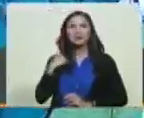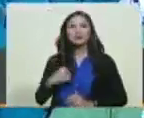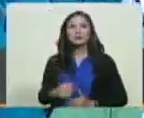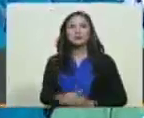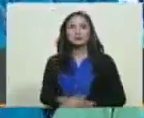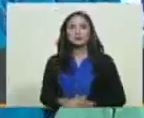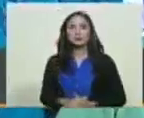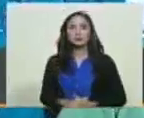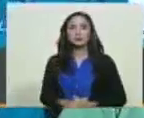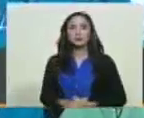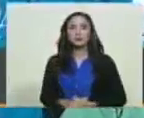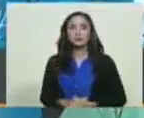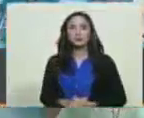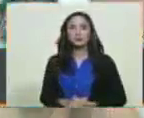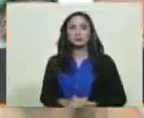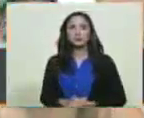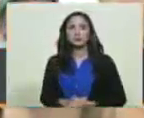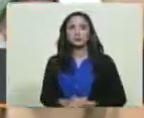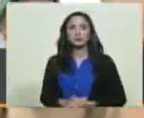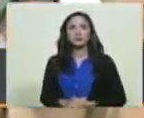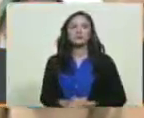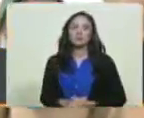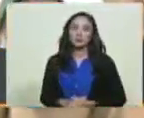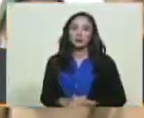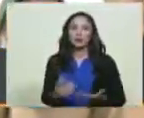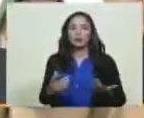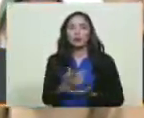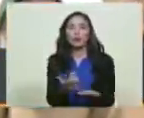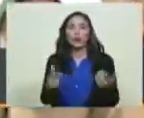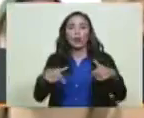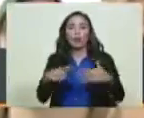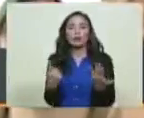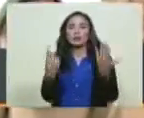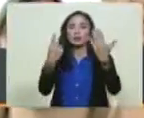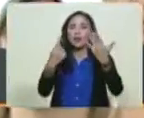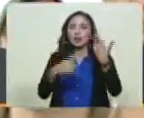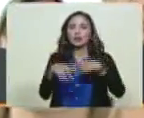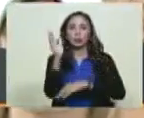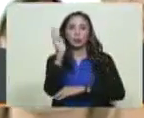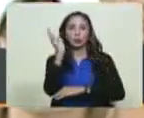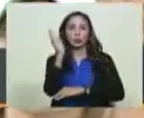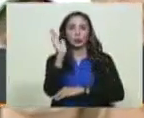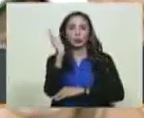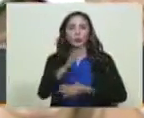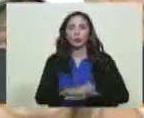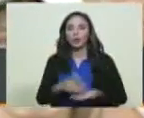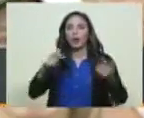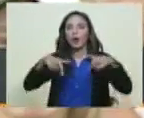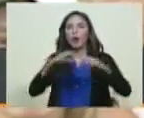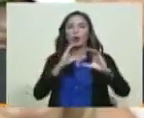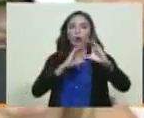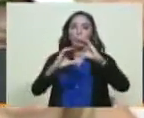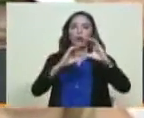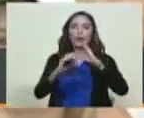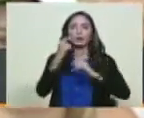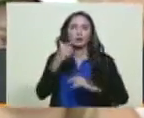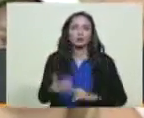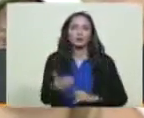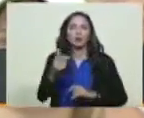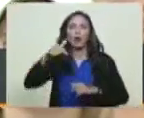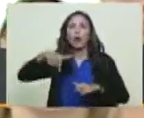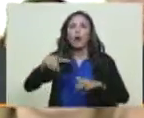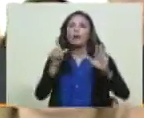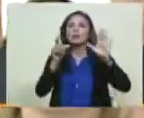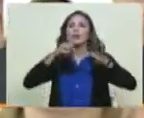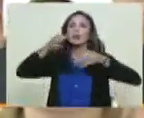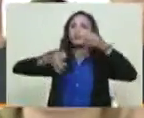presidente bueno tuvimos seis ponencias hoy se sumó una más la ponencia de comunicación muy buena sin